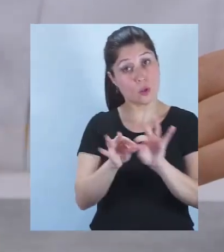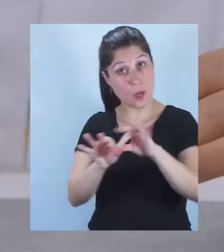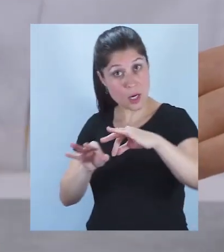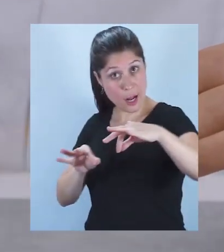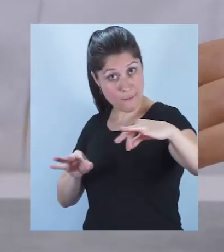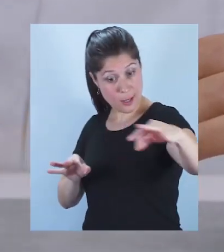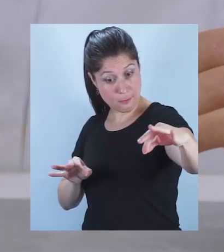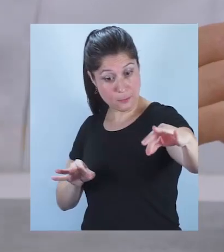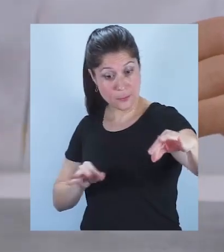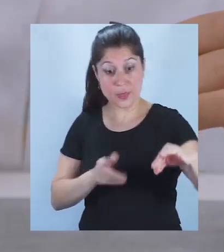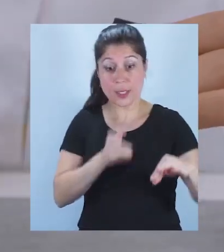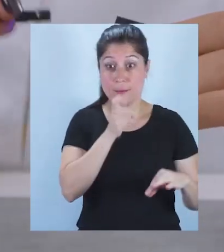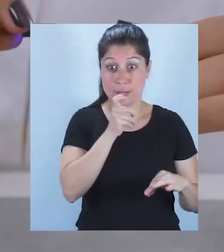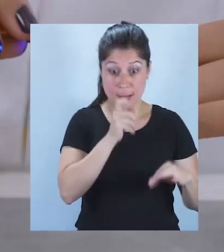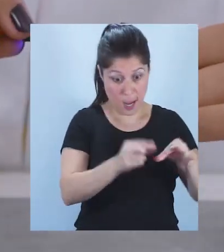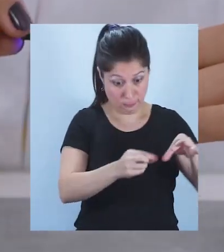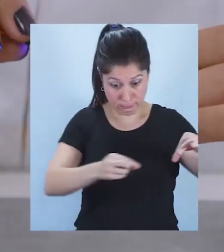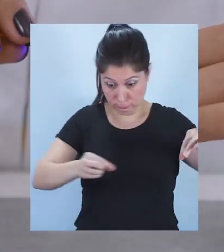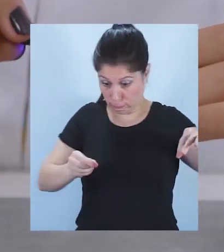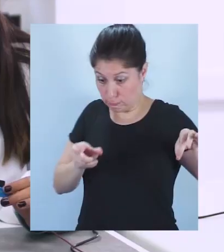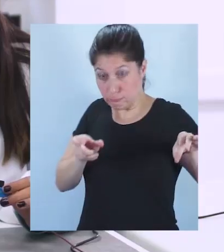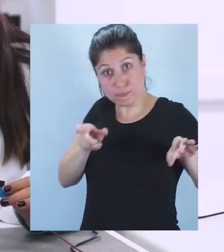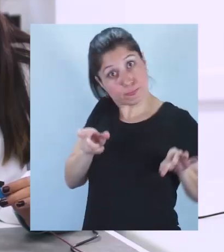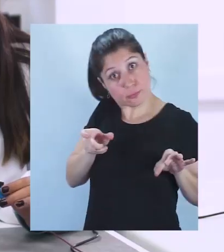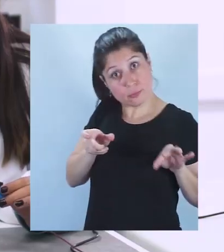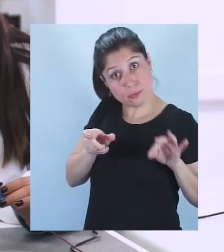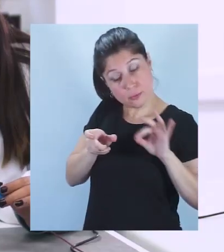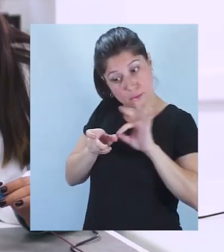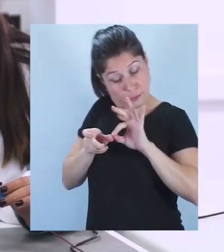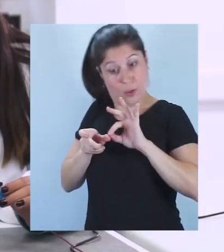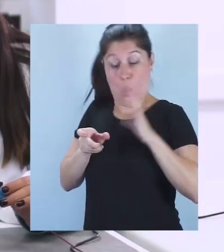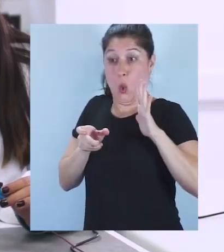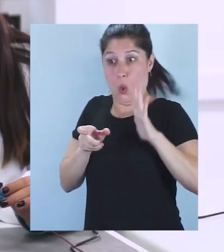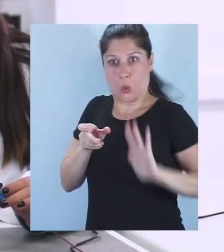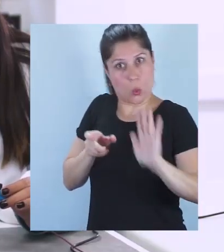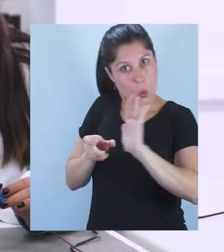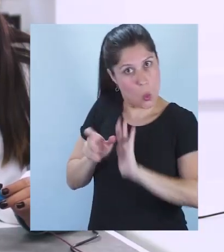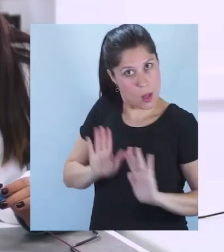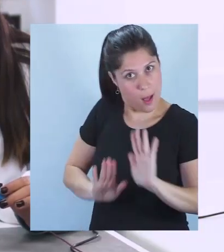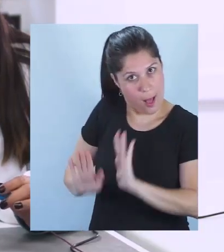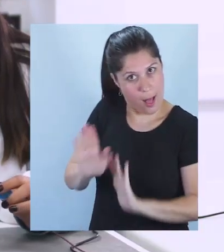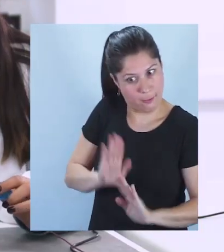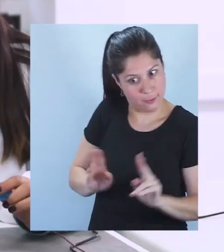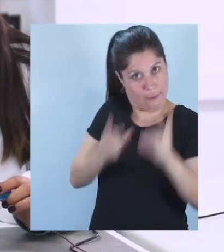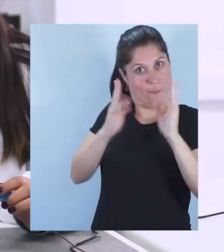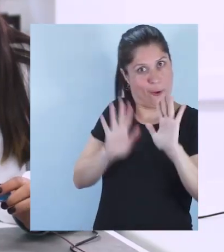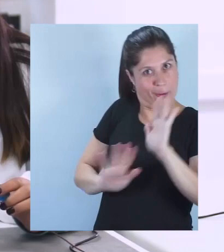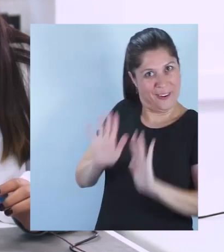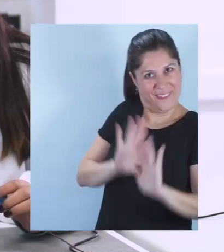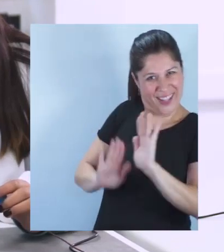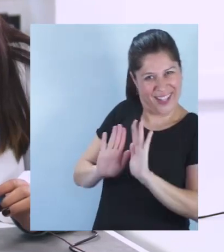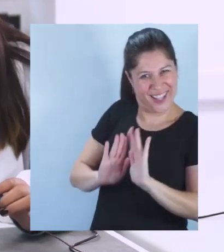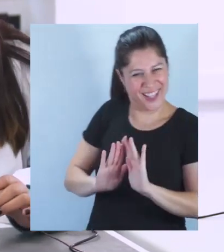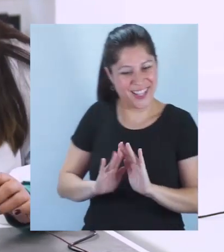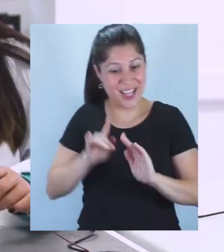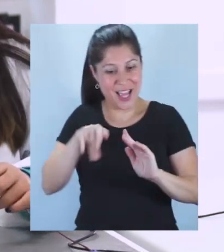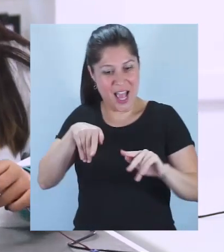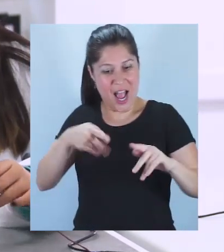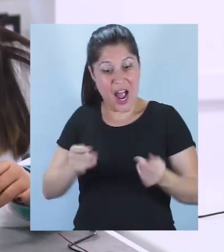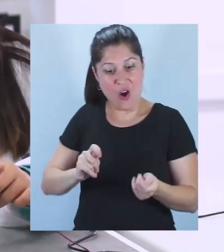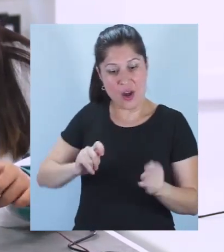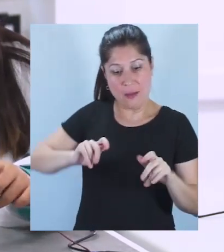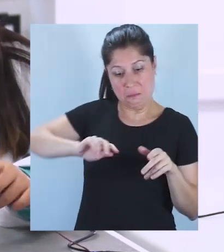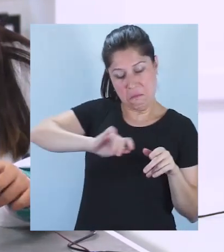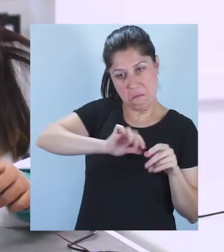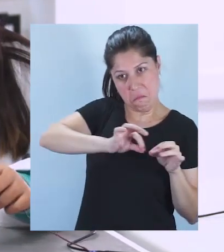vas a tomar este cable, lo vas a colocar en la batería. Ah, cuidado, ¿viste? Está viva. Muy bien. Entonces